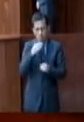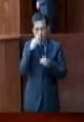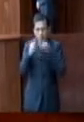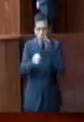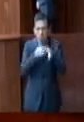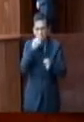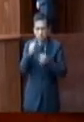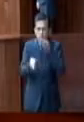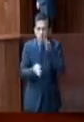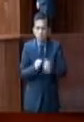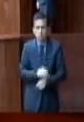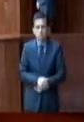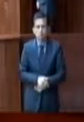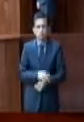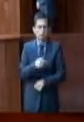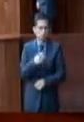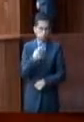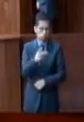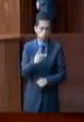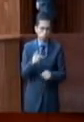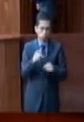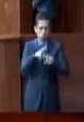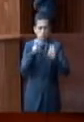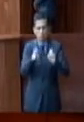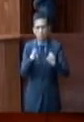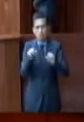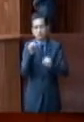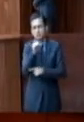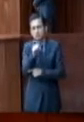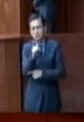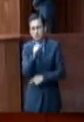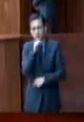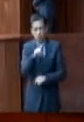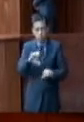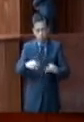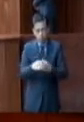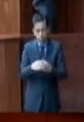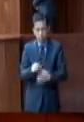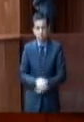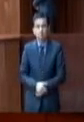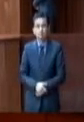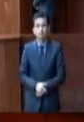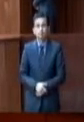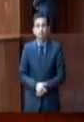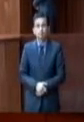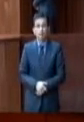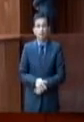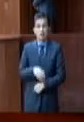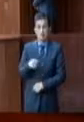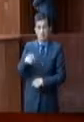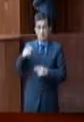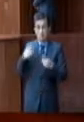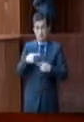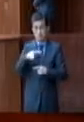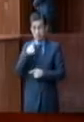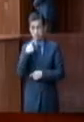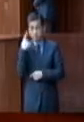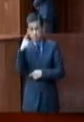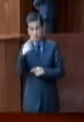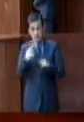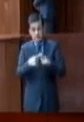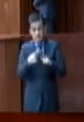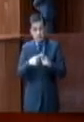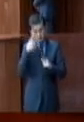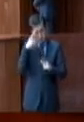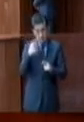aspectos gremiales y sindicales de tal manera que las autoridades denunciadas los servidores públicos denunciados en un